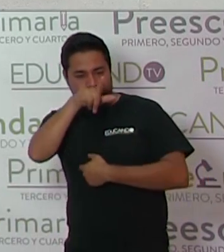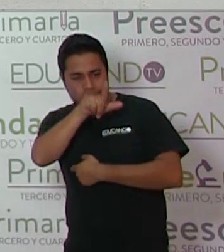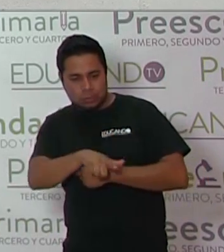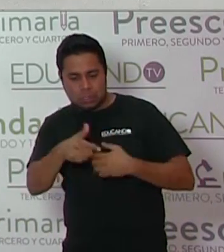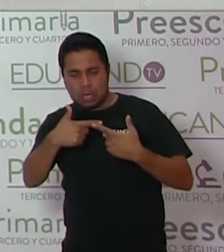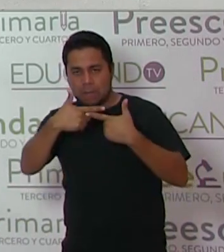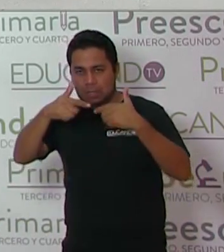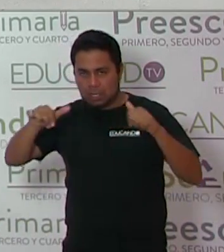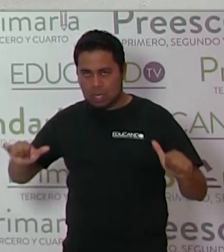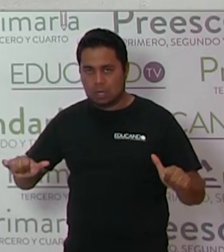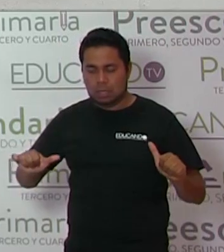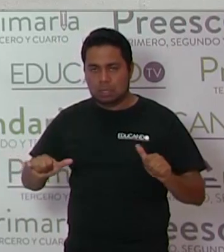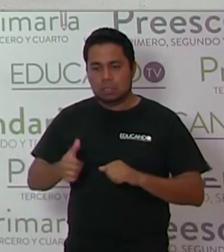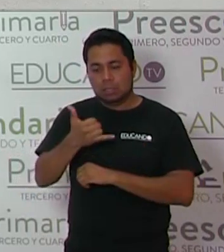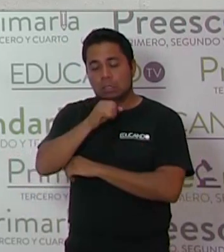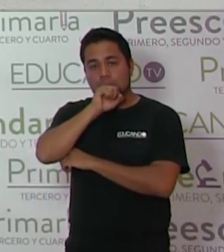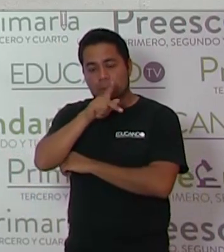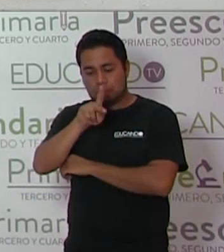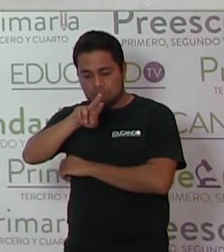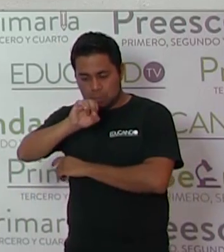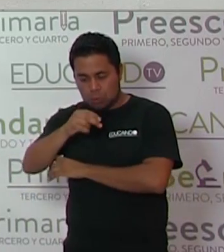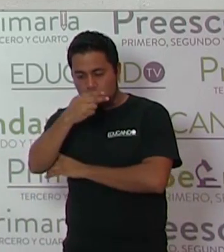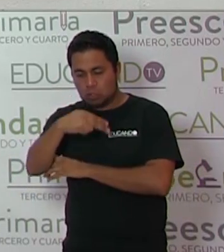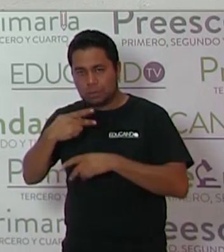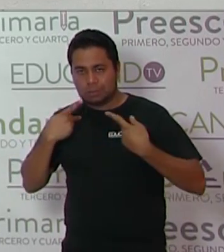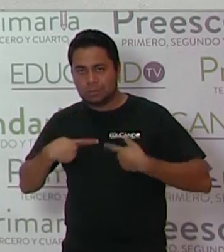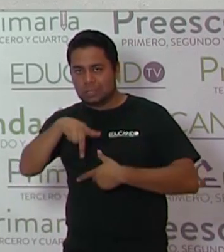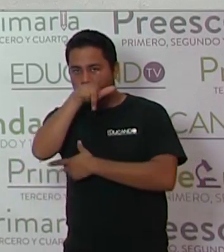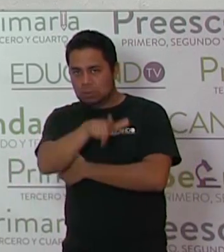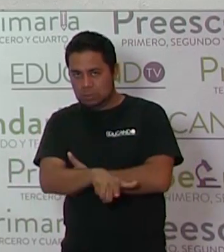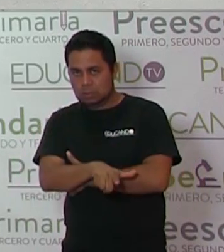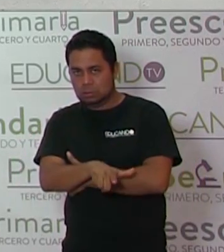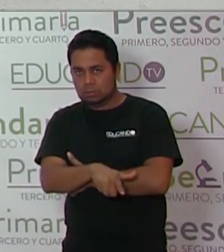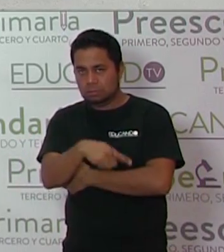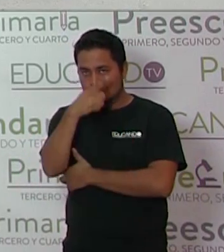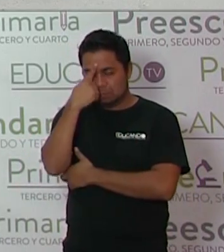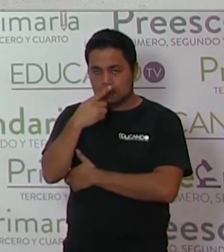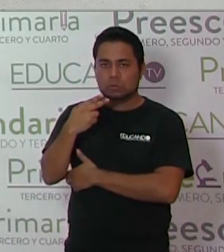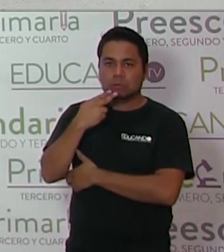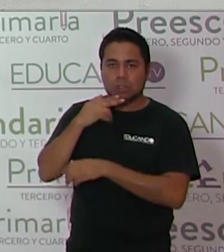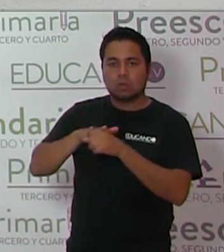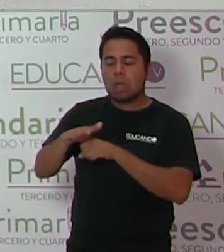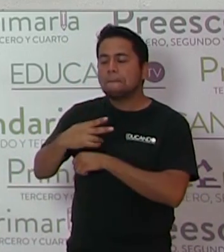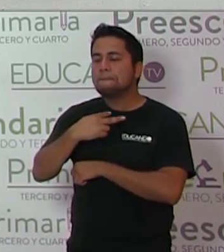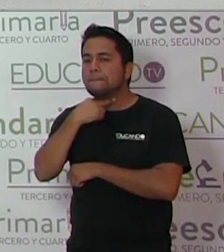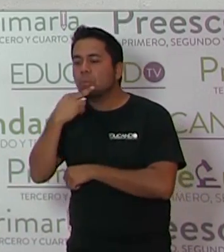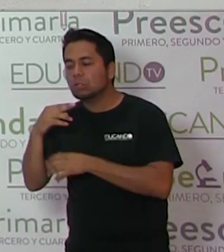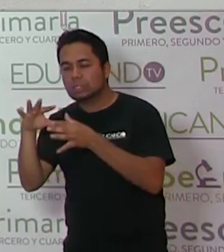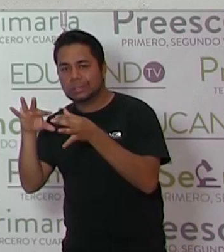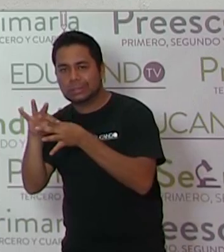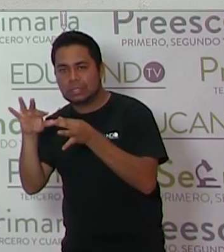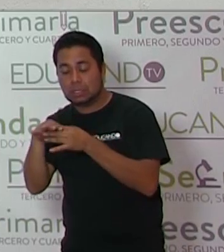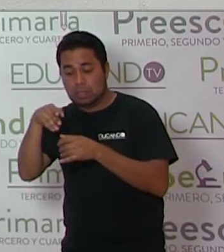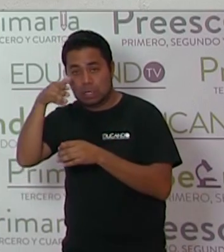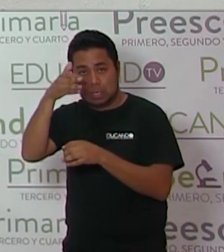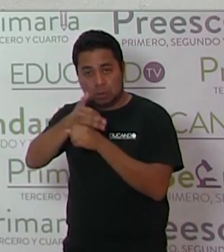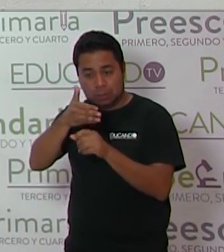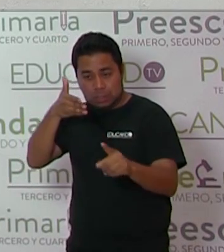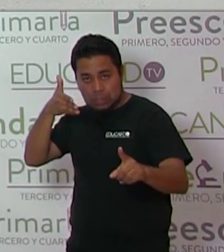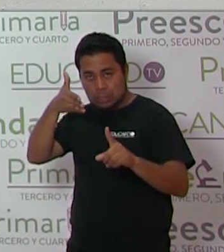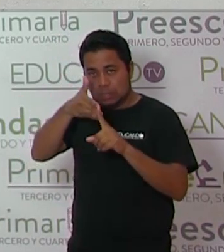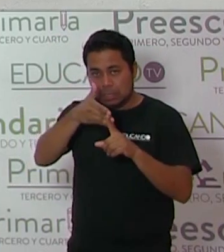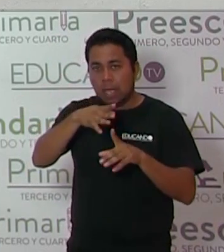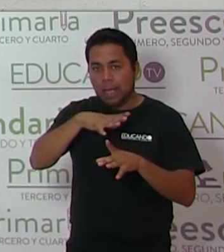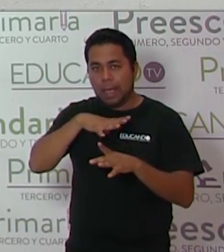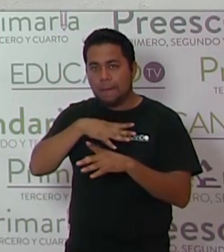personas gramaticales y pronombres personales que corresponden a la voz narrativa. Nuestro objetivo es